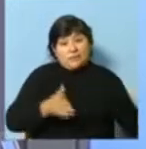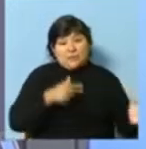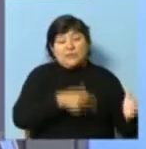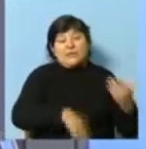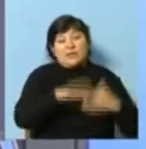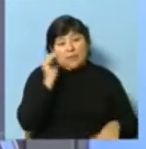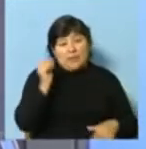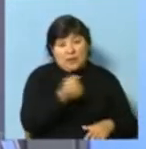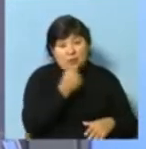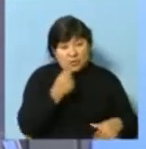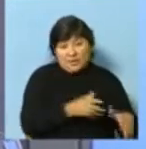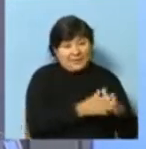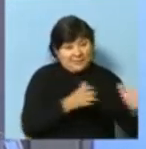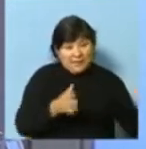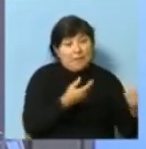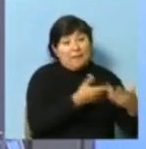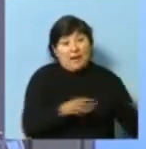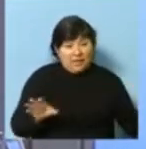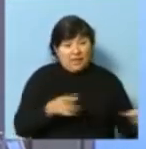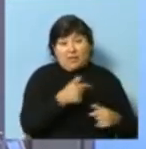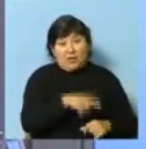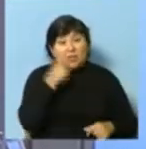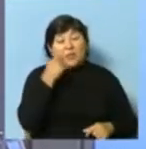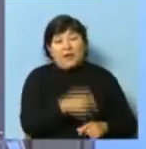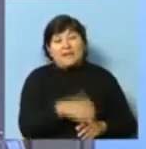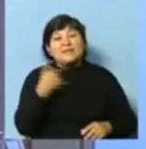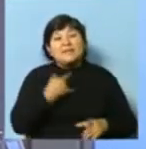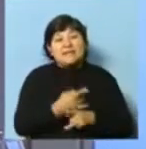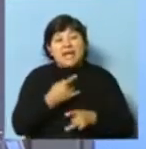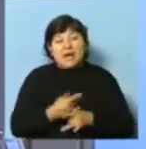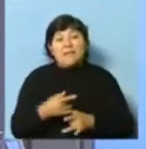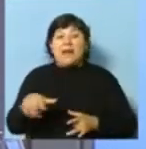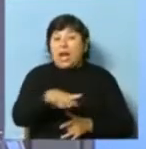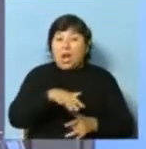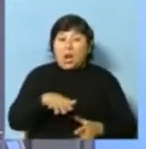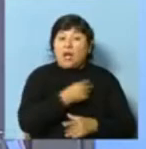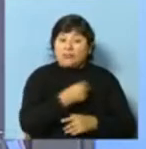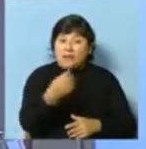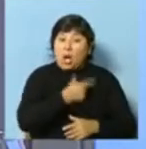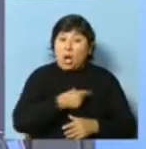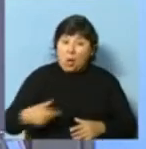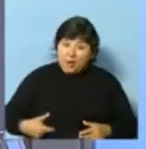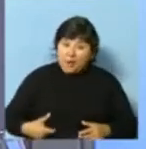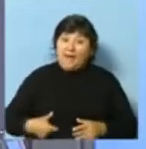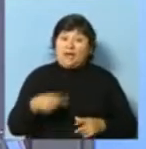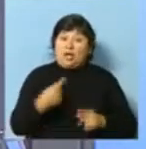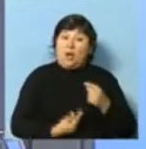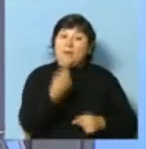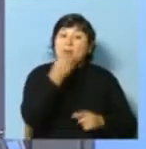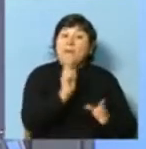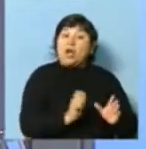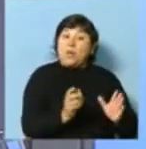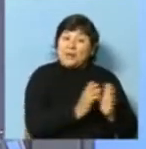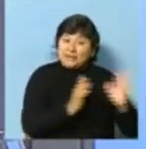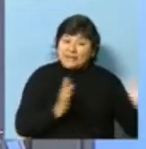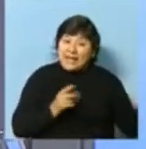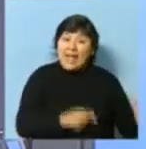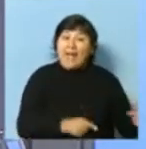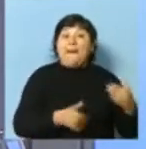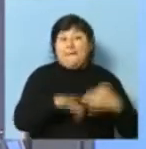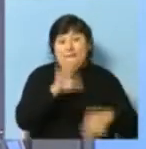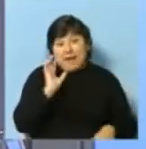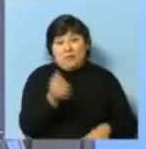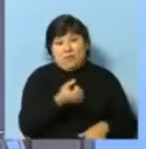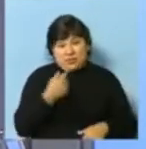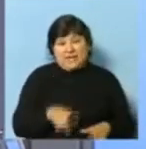siempre cuando el gobierno local y nacional bien y se empieza a gobernar son los más importantes y me tocó la adversidad